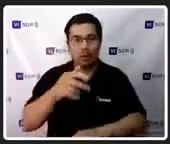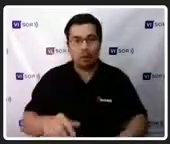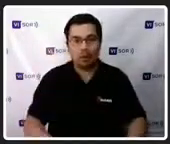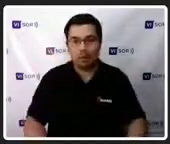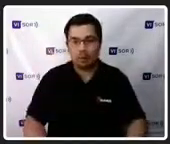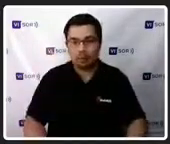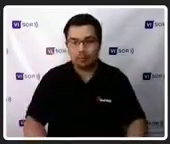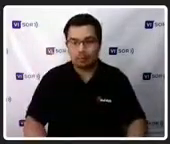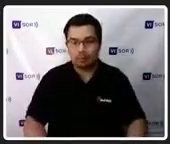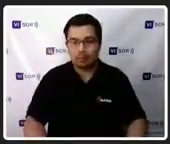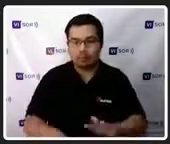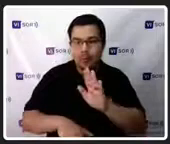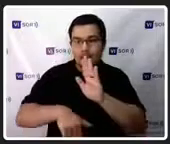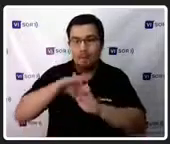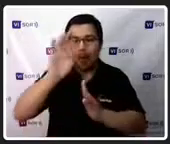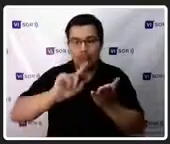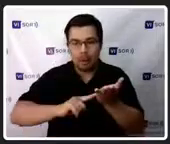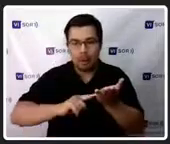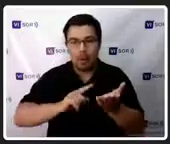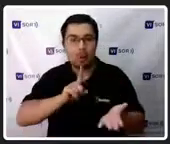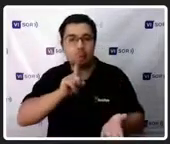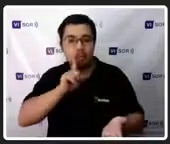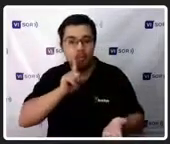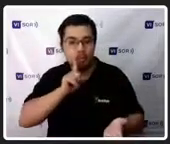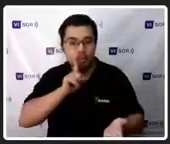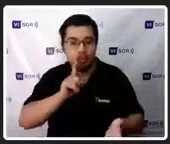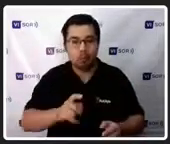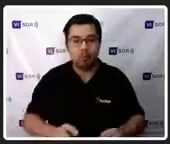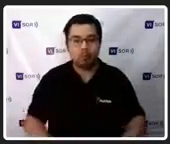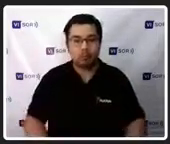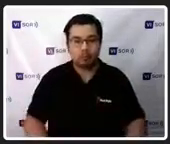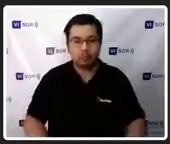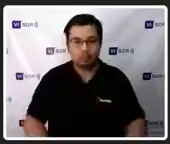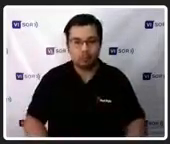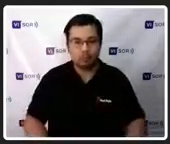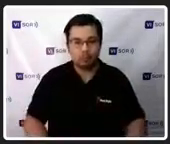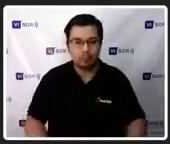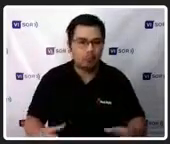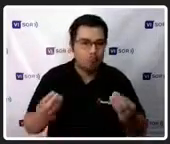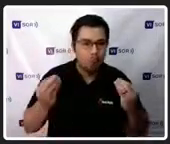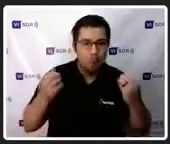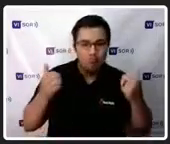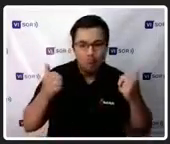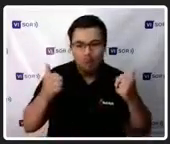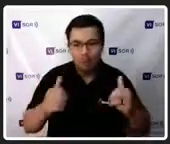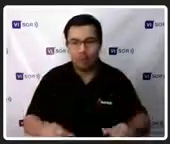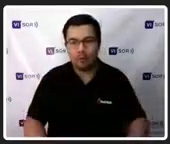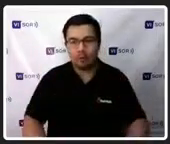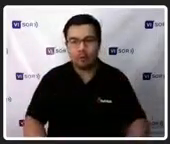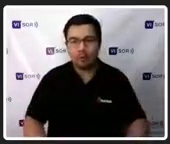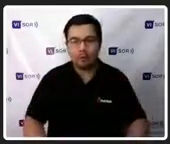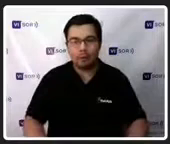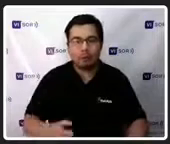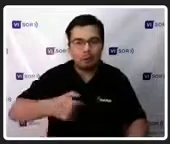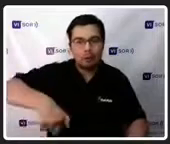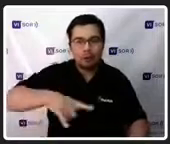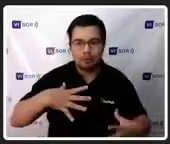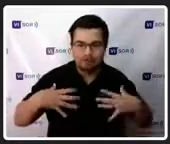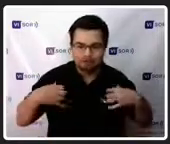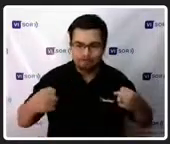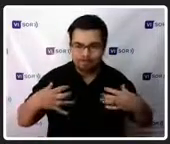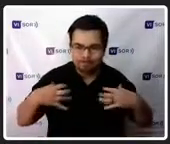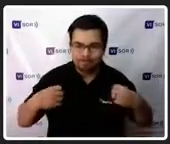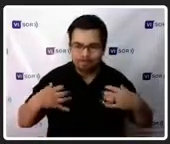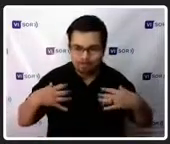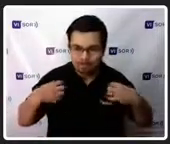entendimos. Es o te subes a la micro o te vas quedando fuera. Entonces, fuimos poniéndole, poniéndole, poniéndole, y nos hemos